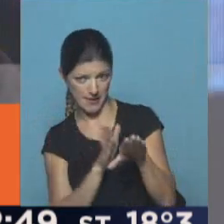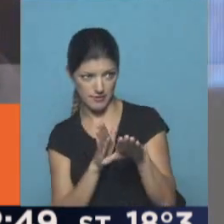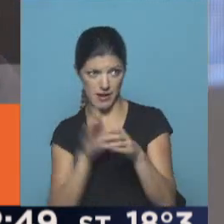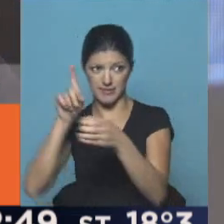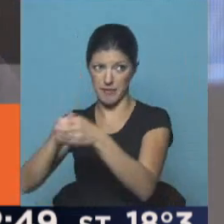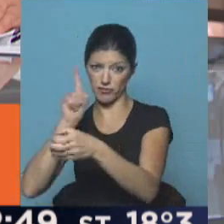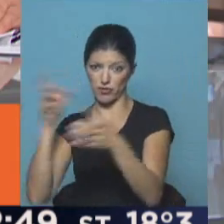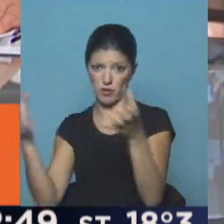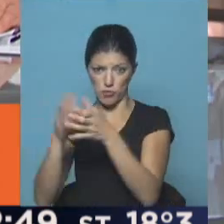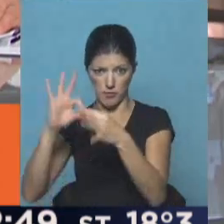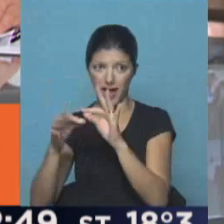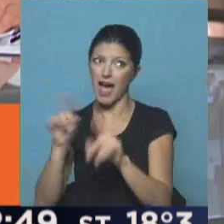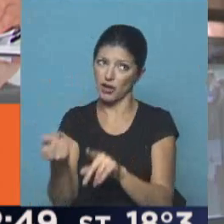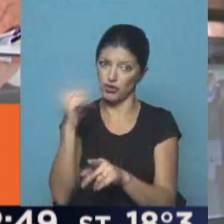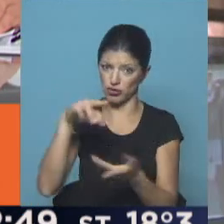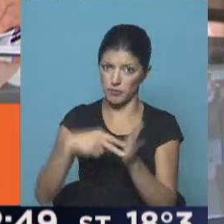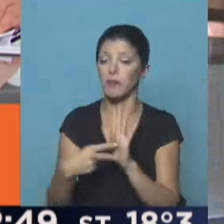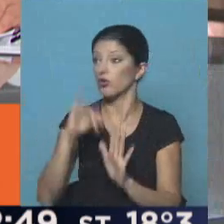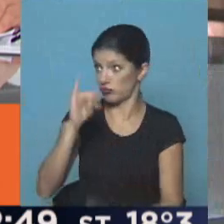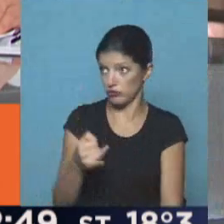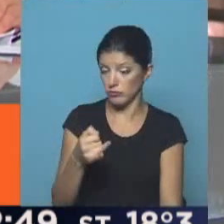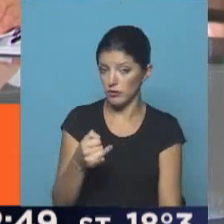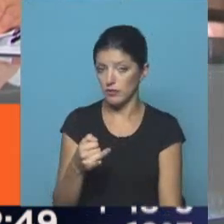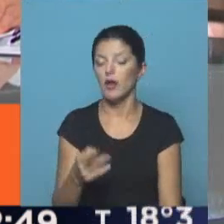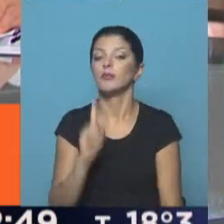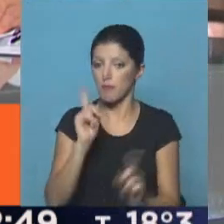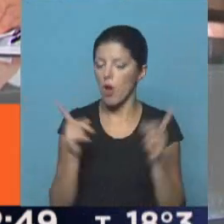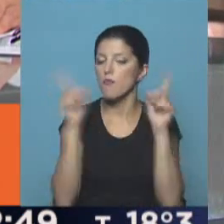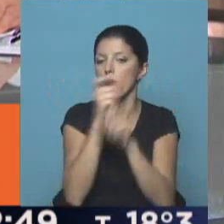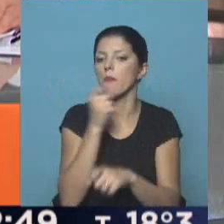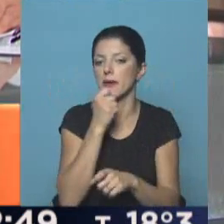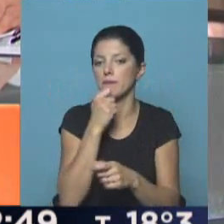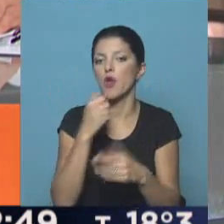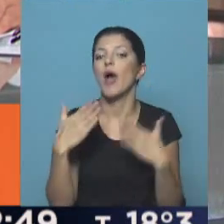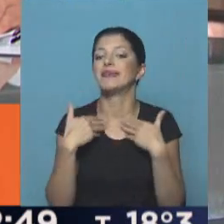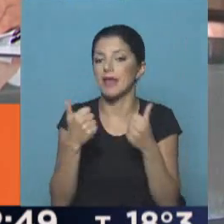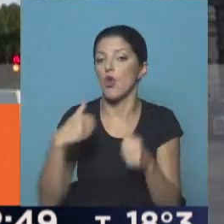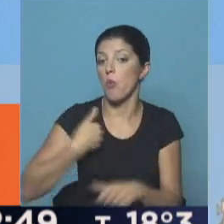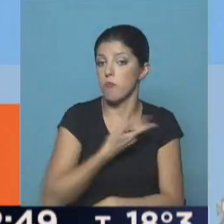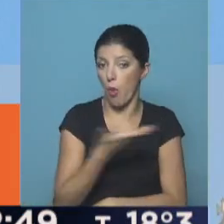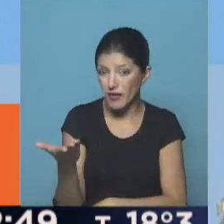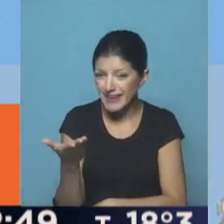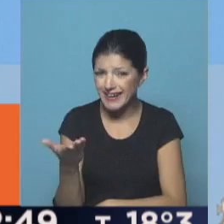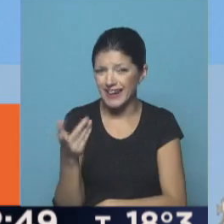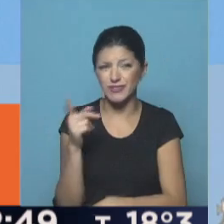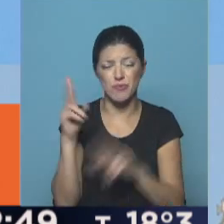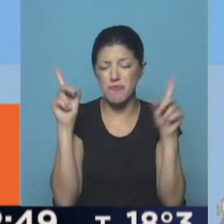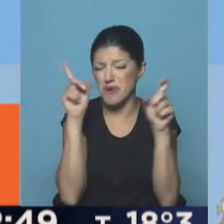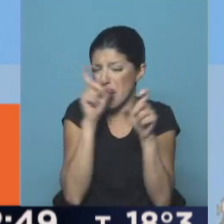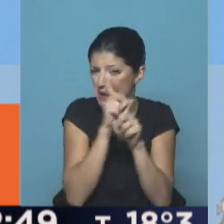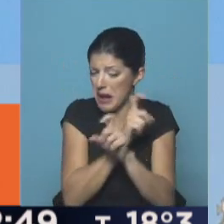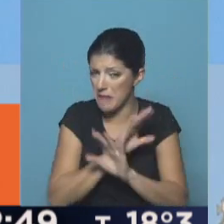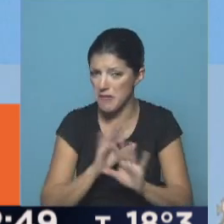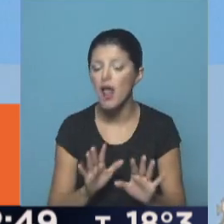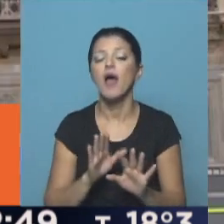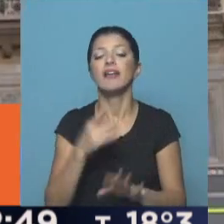también que atender. Tiene el problema de la NHS, el problema, por ejemplo, de la salud pública en Inglaterra, que es un problema brutal. Ha